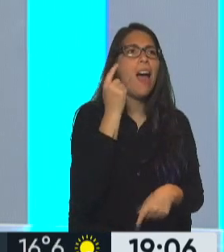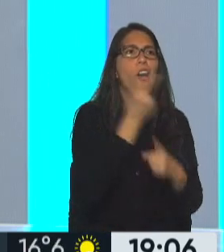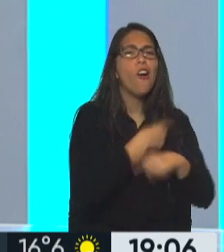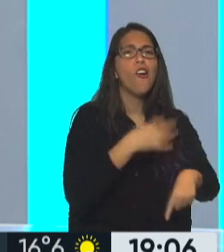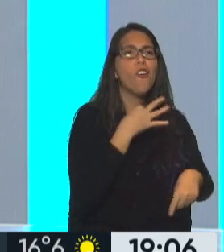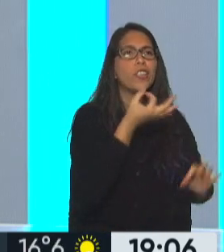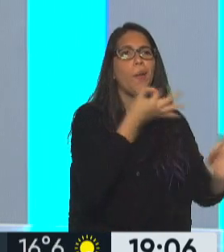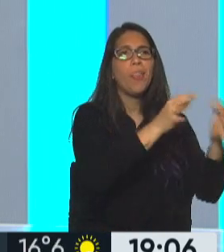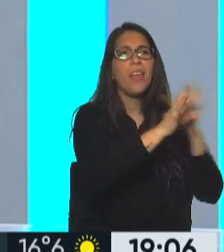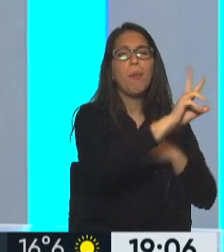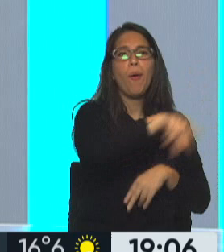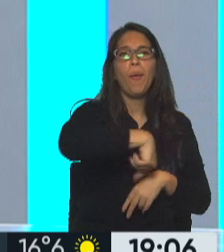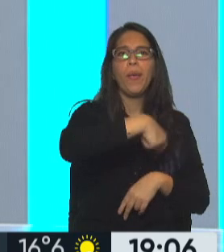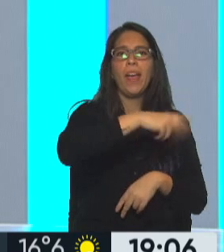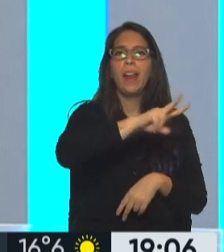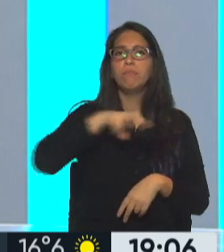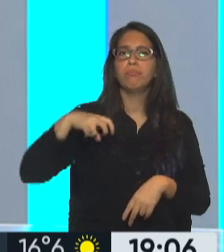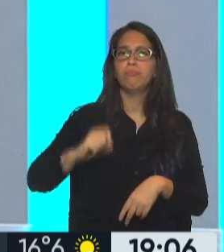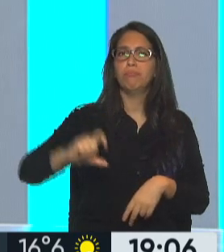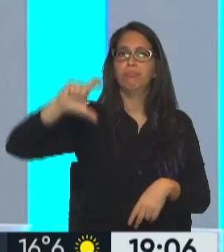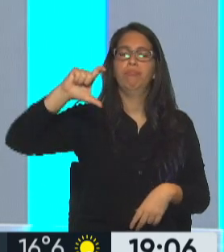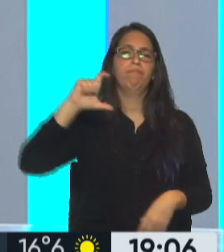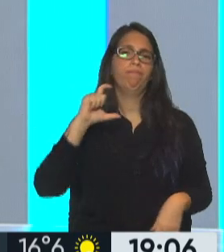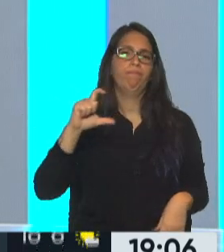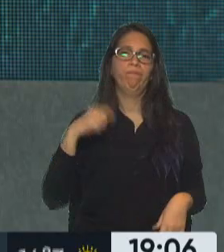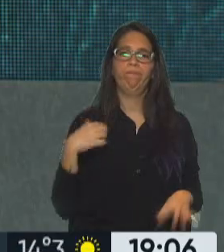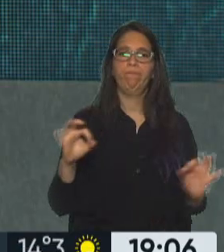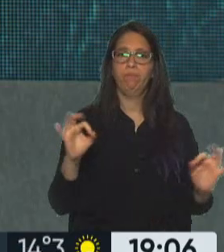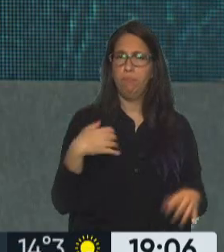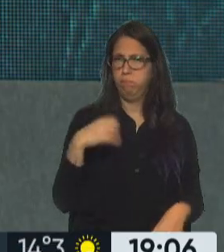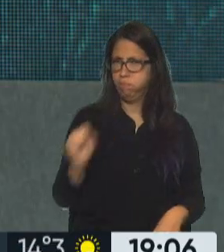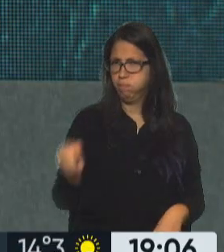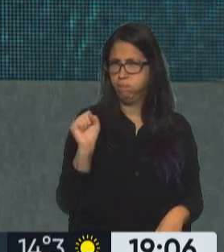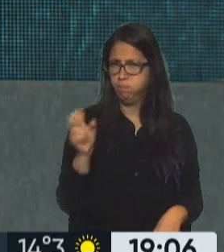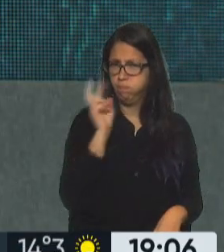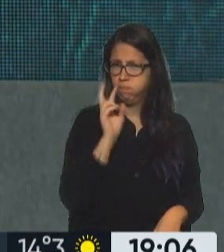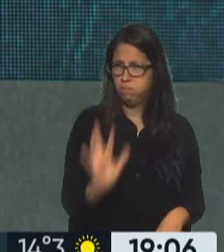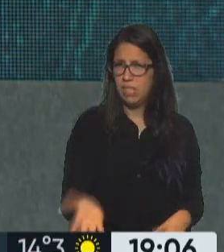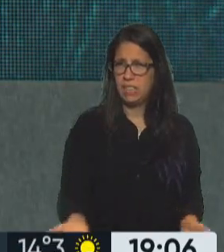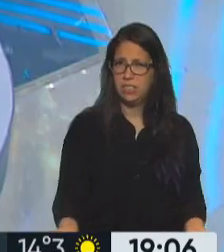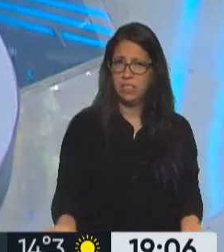dicen que van a generar este una recuperación económica que ya lo vimos